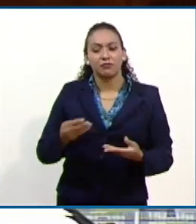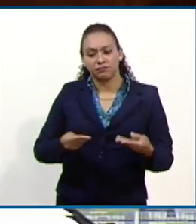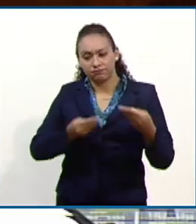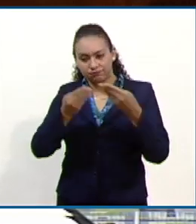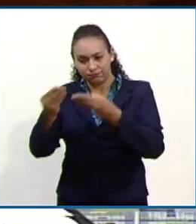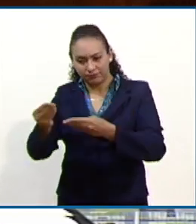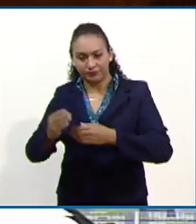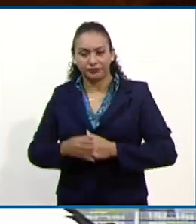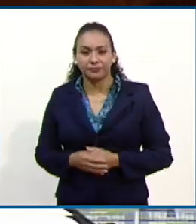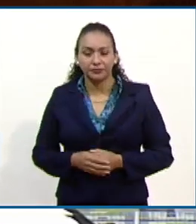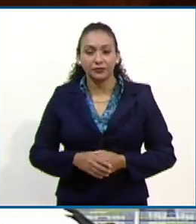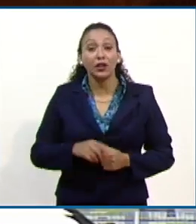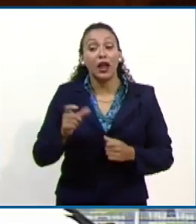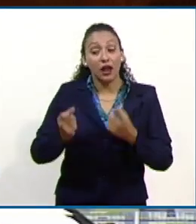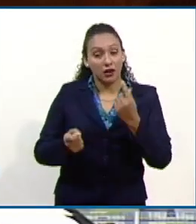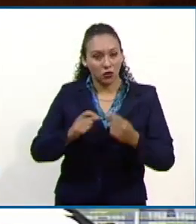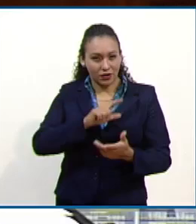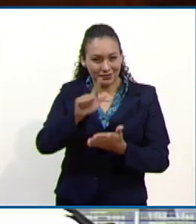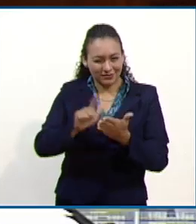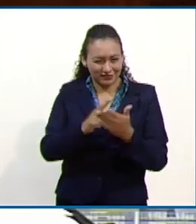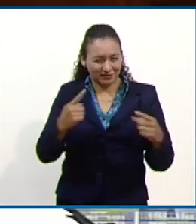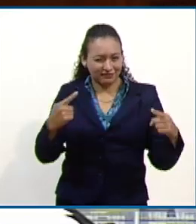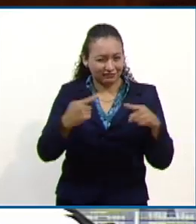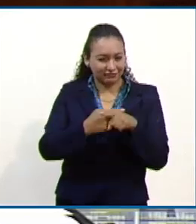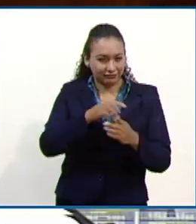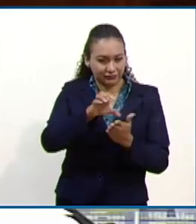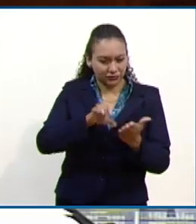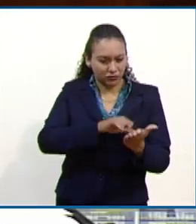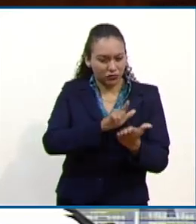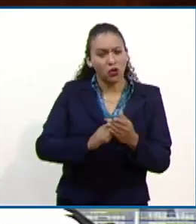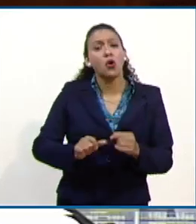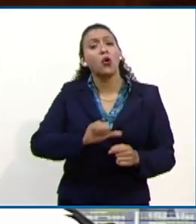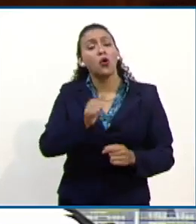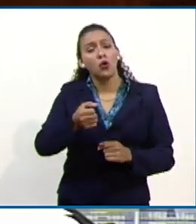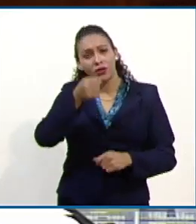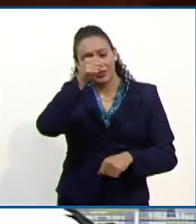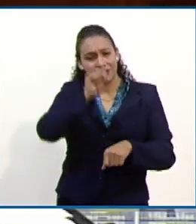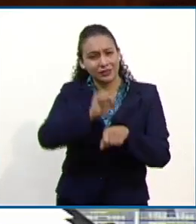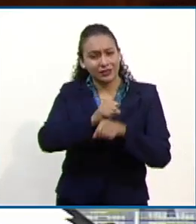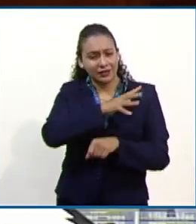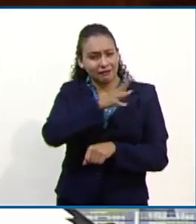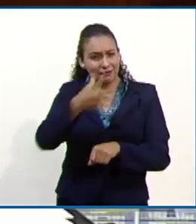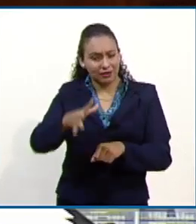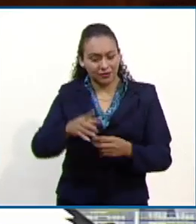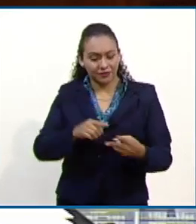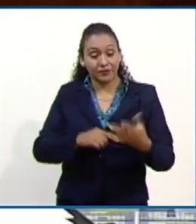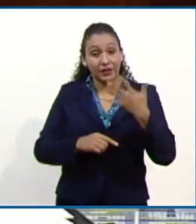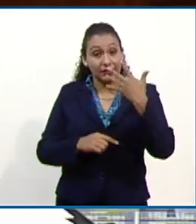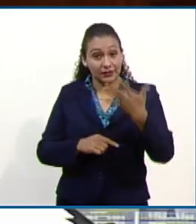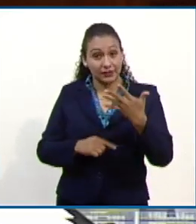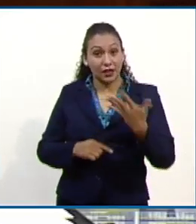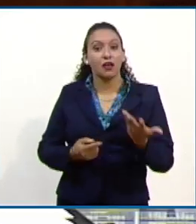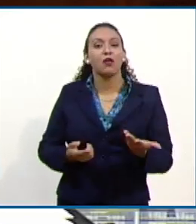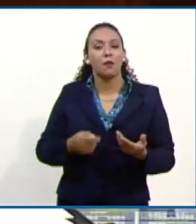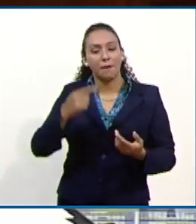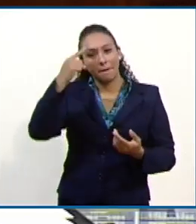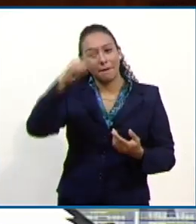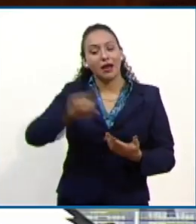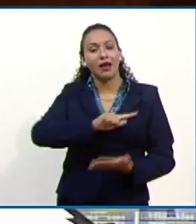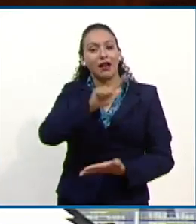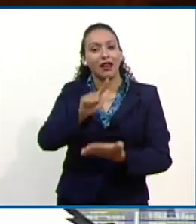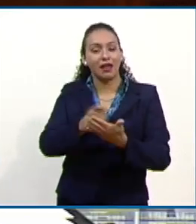de inconstitucionalidad, 1 a la Secretaría General de Acuerdos y 5 respecto de ley